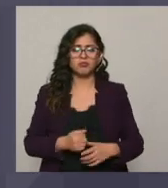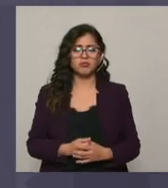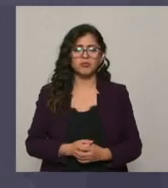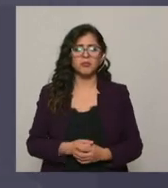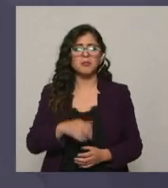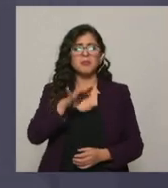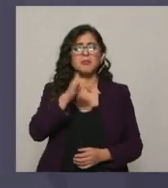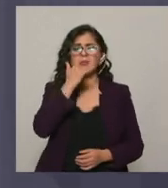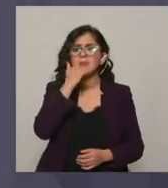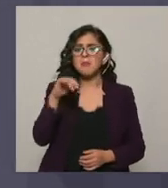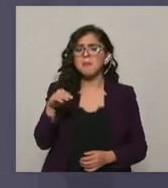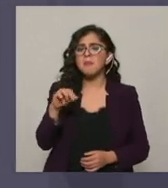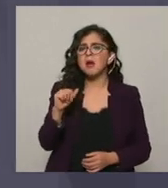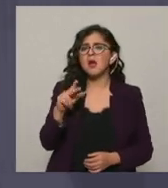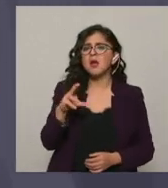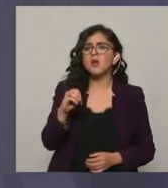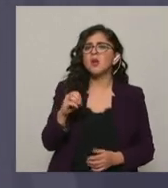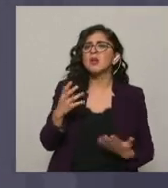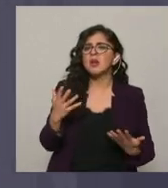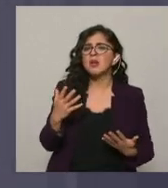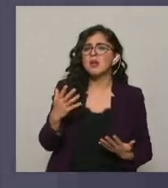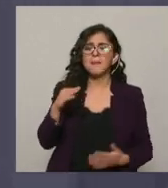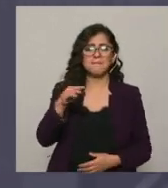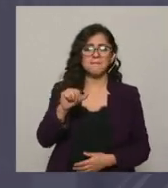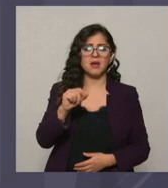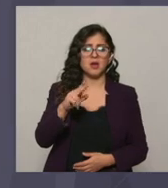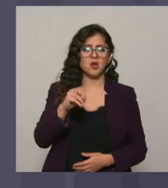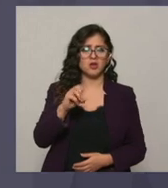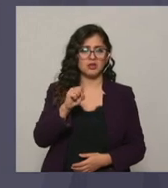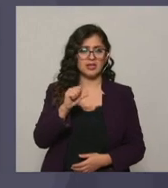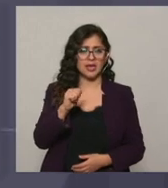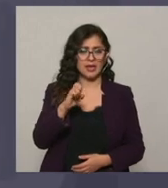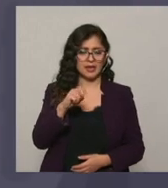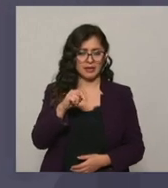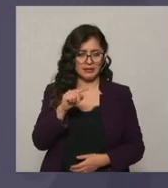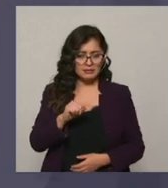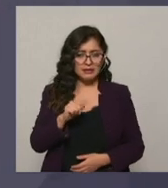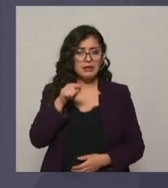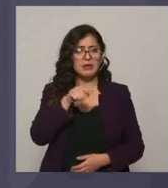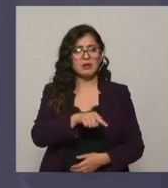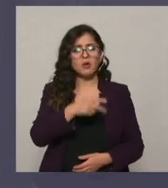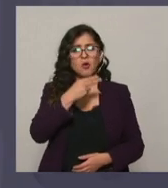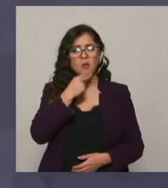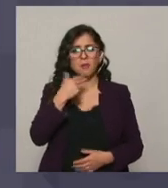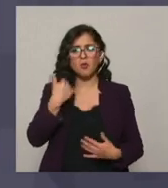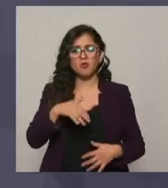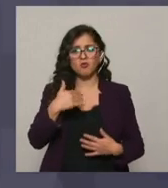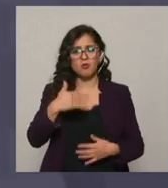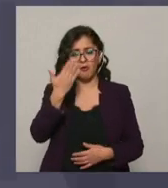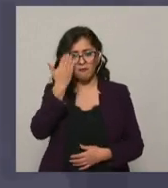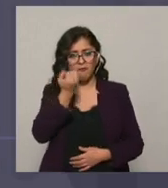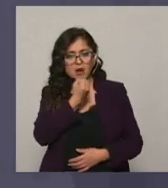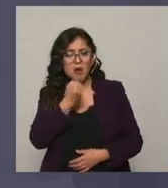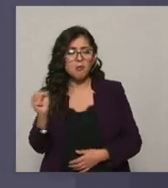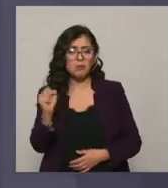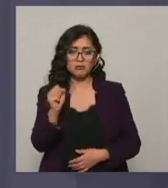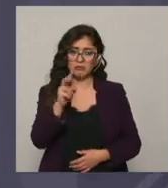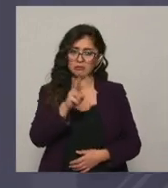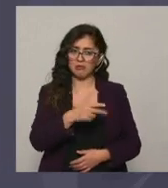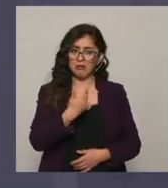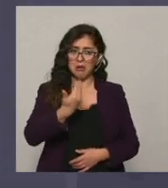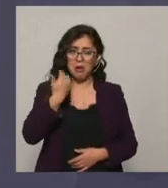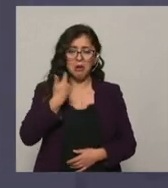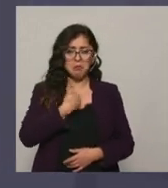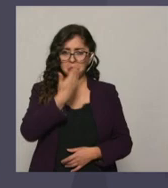Mario, ¿y el apellido de Mario es? Mario Sáenz, él es muy famoso, yo no lo conocía.